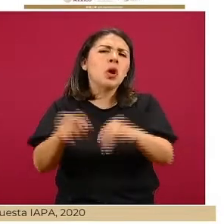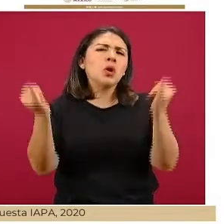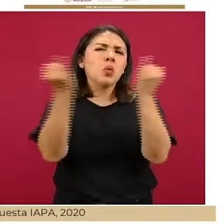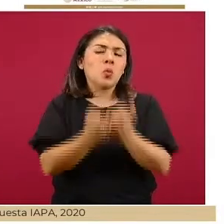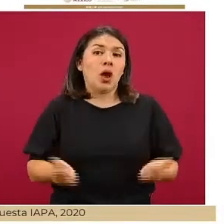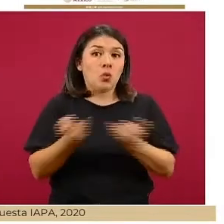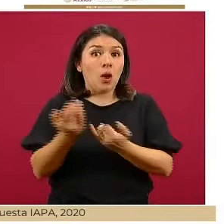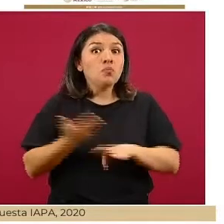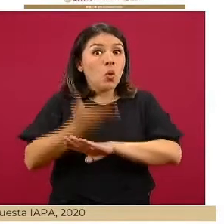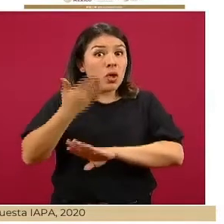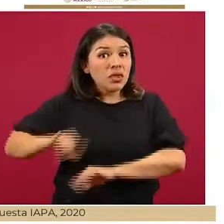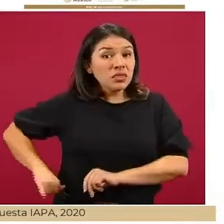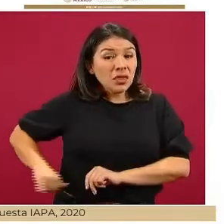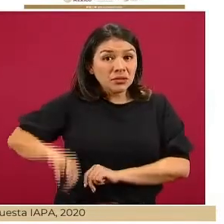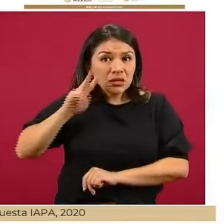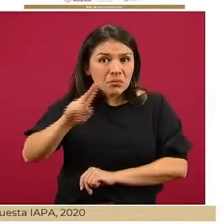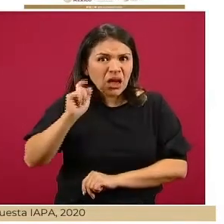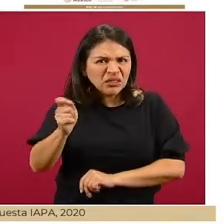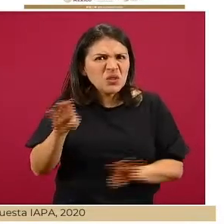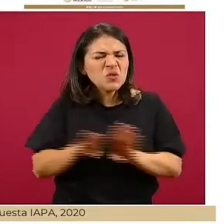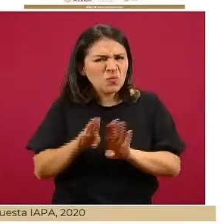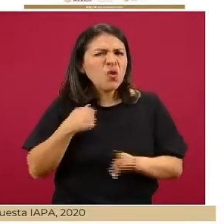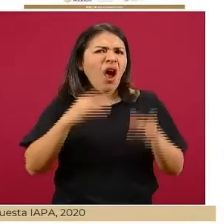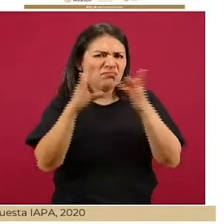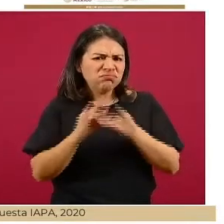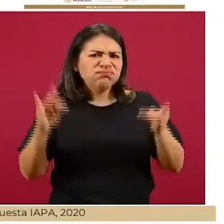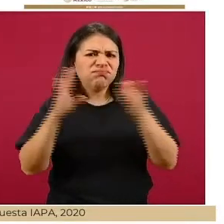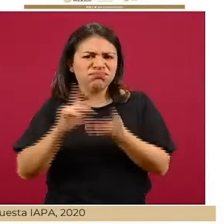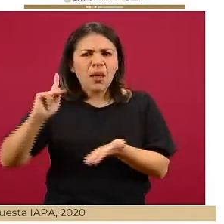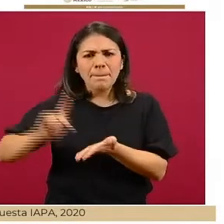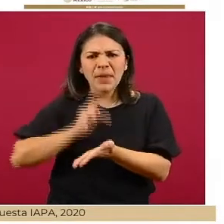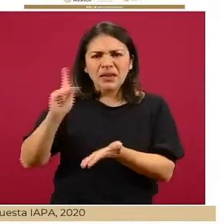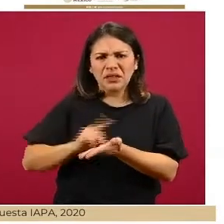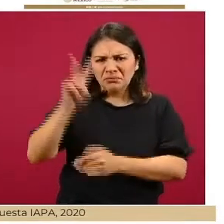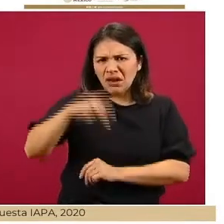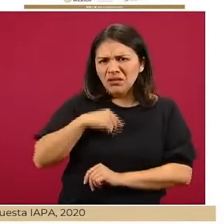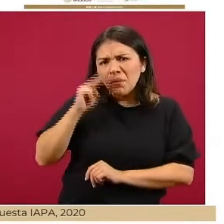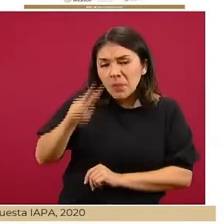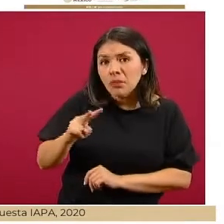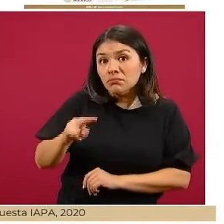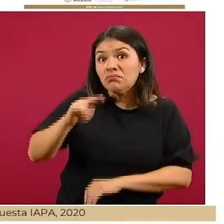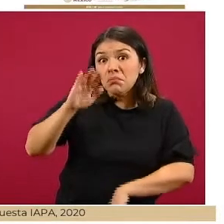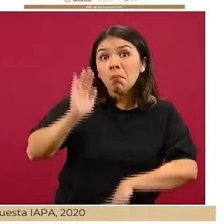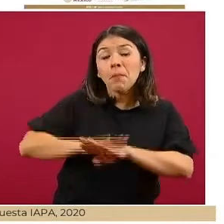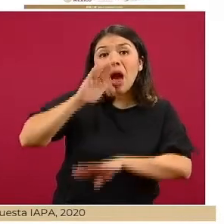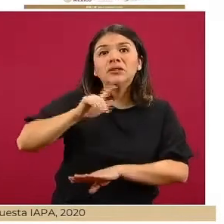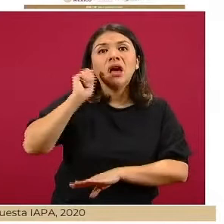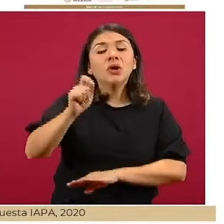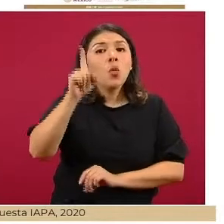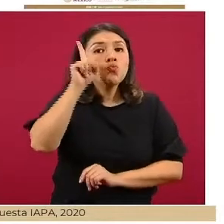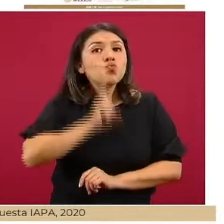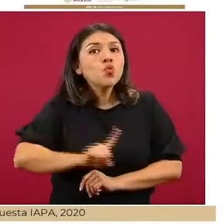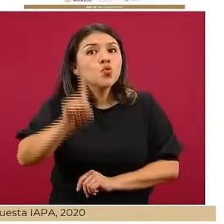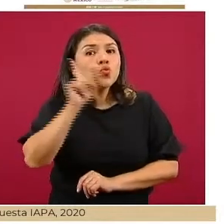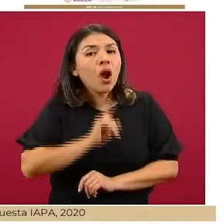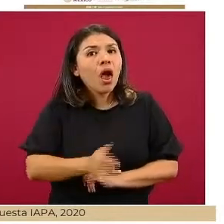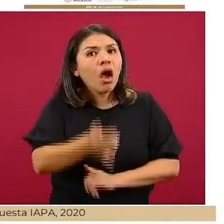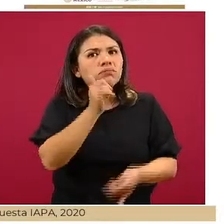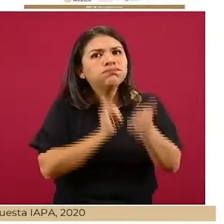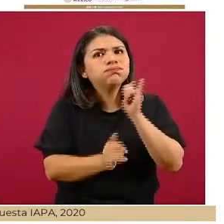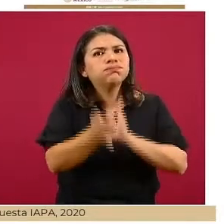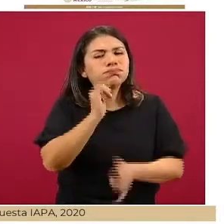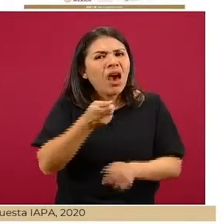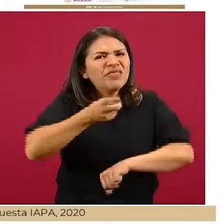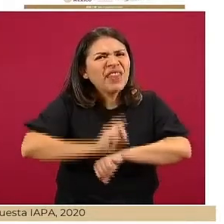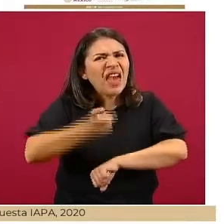Interesantemente, y esto es una tendencia secular de la que hemos hablado varias veces, sí notamos un incremento en las mujeres que beben todos los